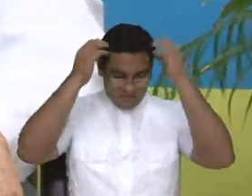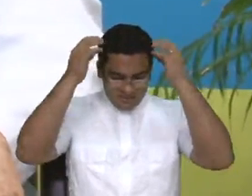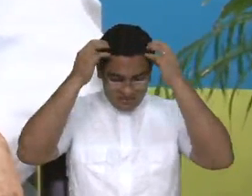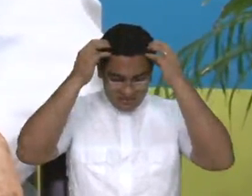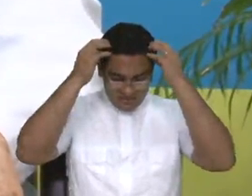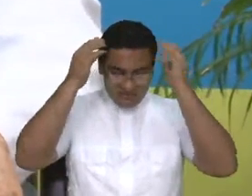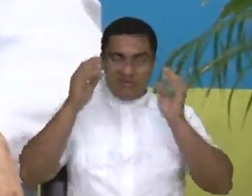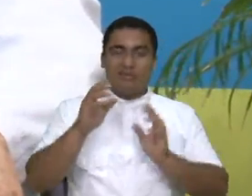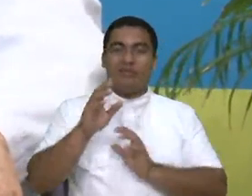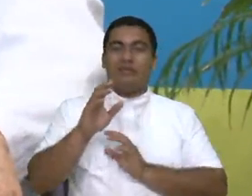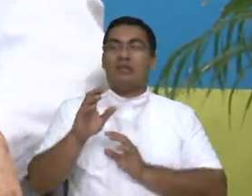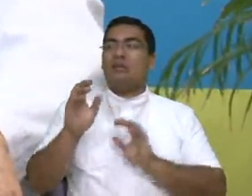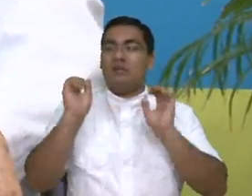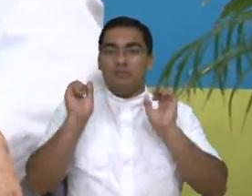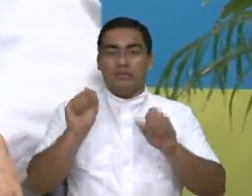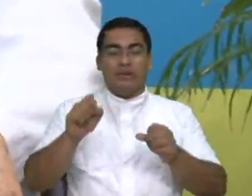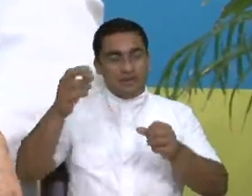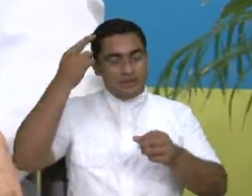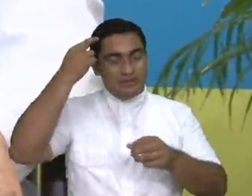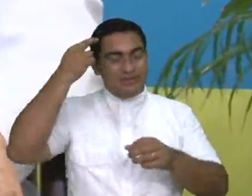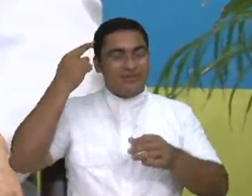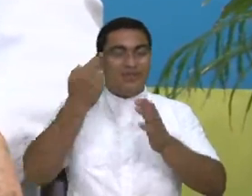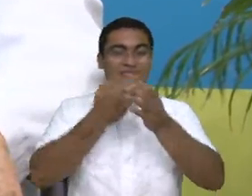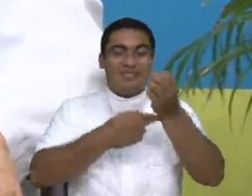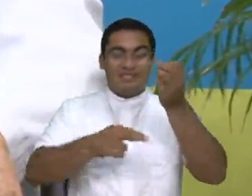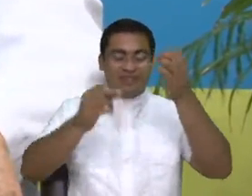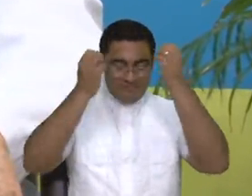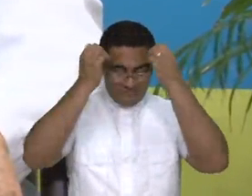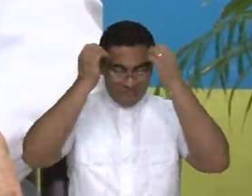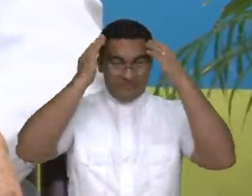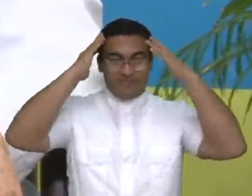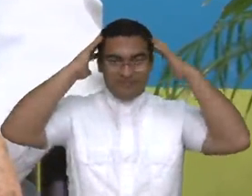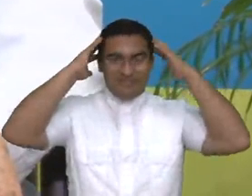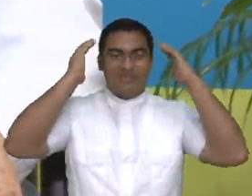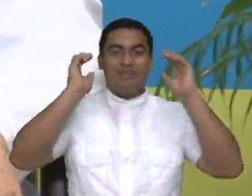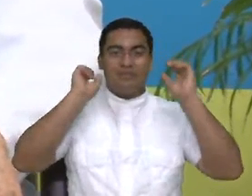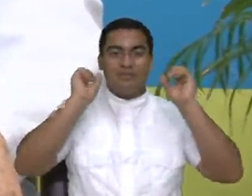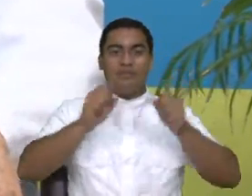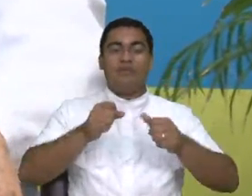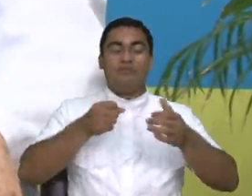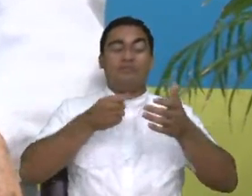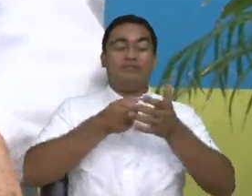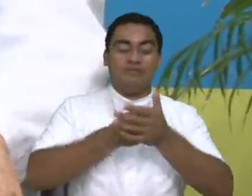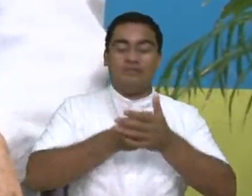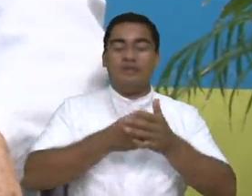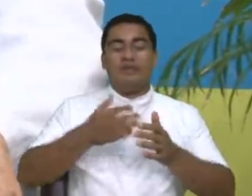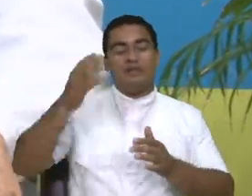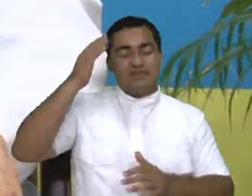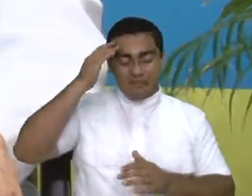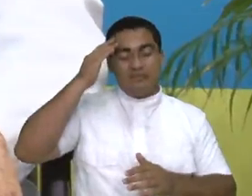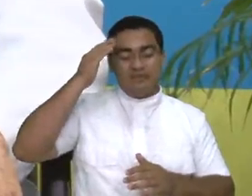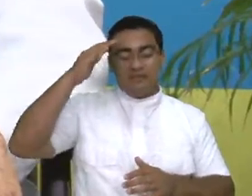es el cerebro. El cerebro puede sangrar en estos pacientes, incluso de forma espontánea. Puede haber un trauma, ¿verdad? Un golpe,